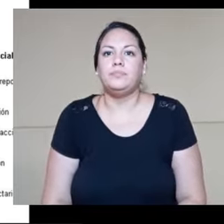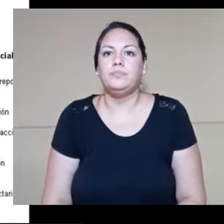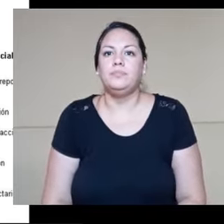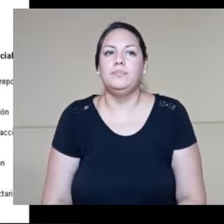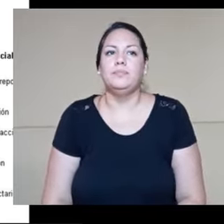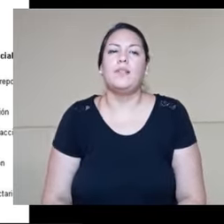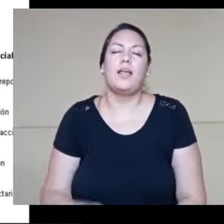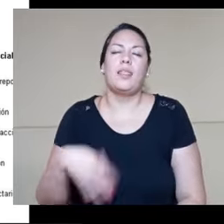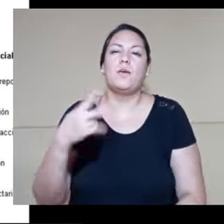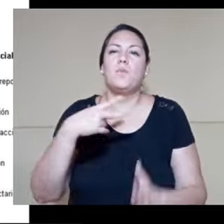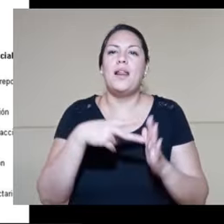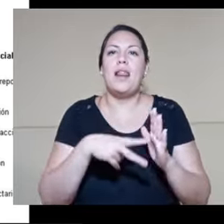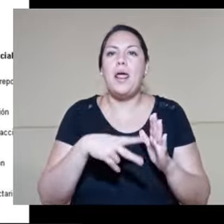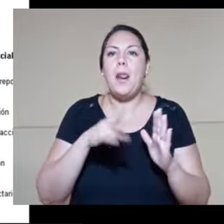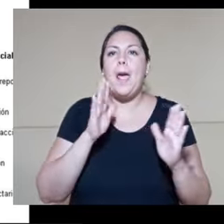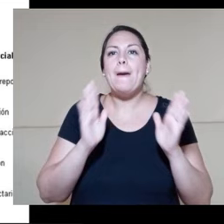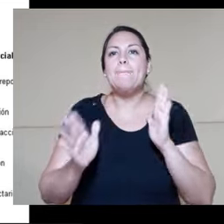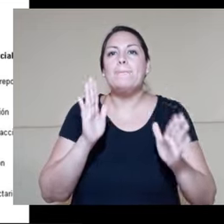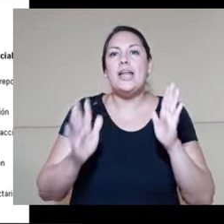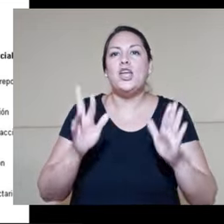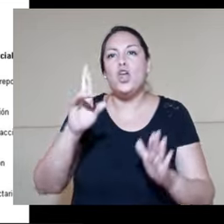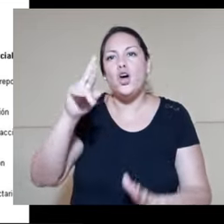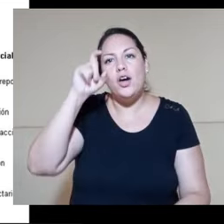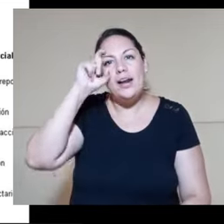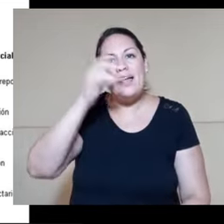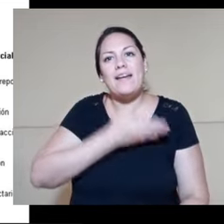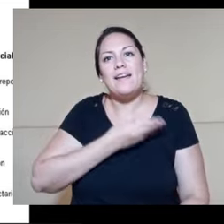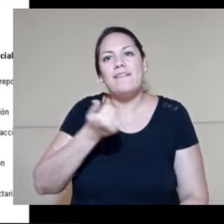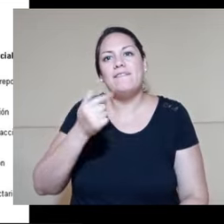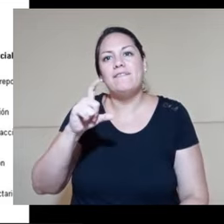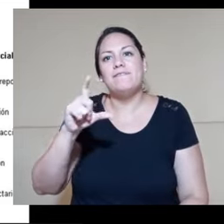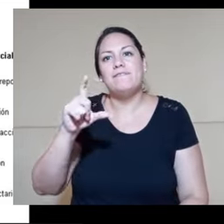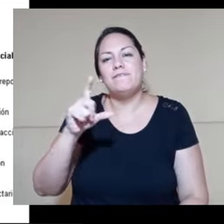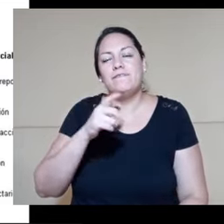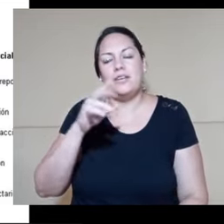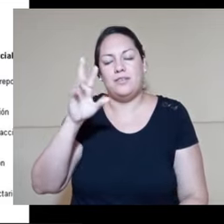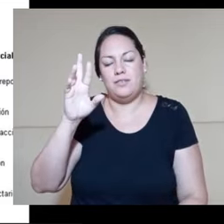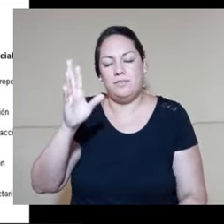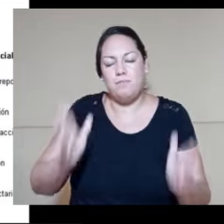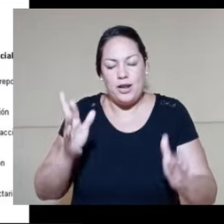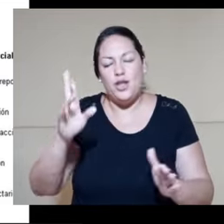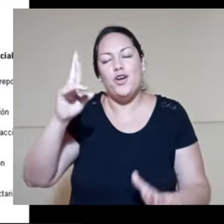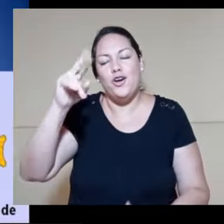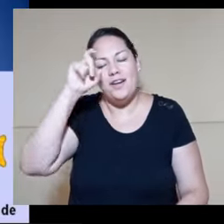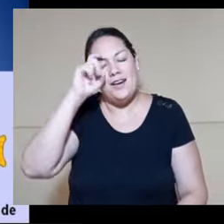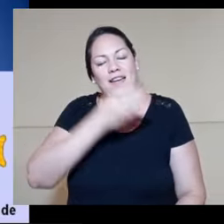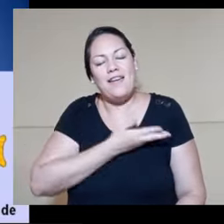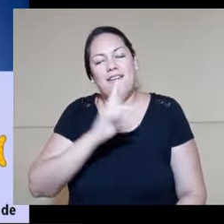potencial de acción. ¿Mm? Eso lo van a leer como periodo refractario absoluto y relativo.